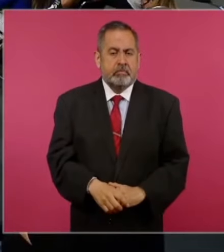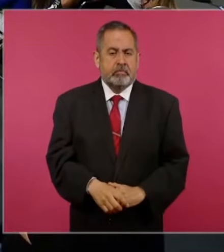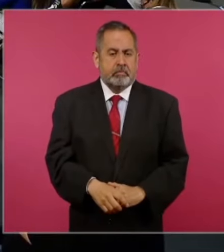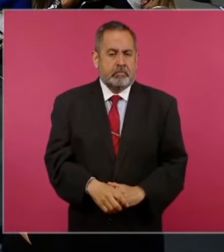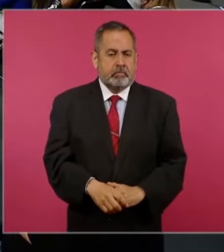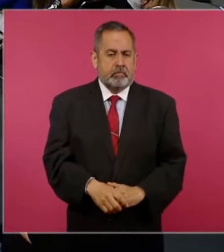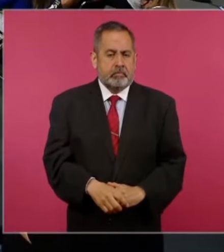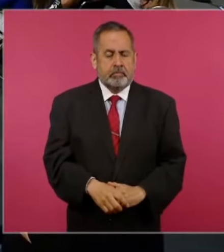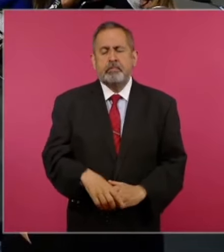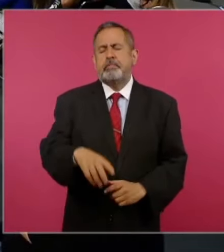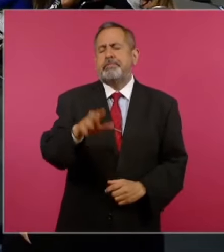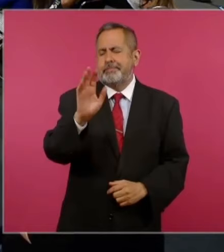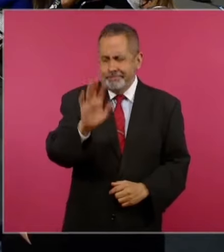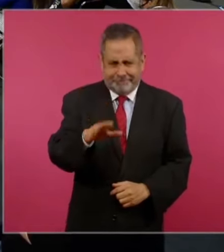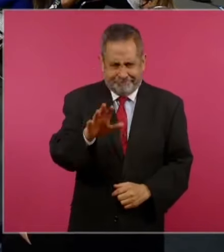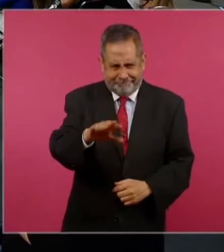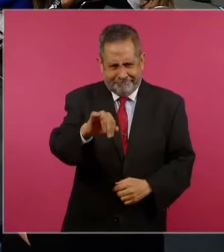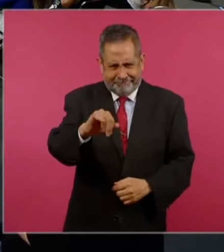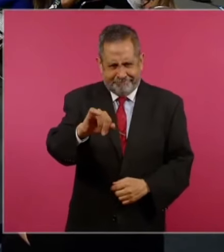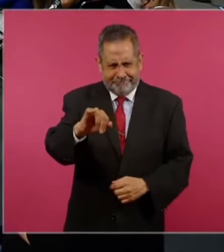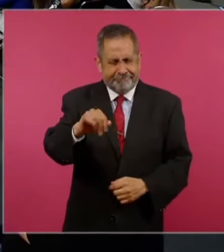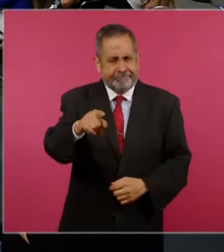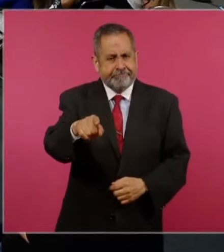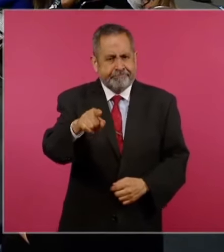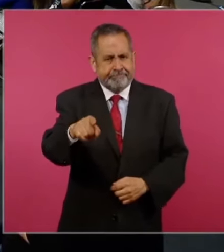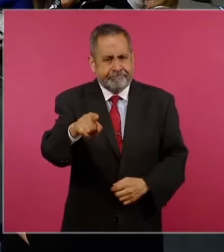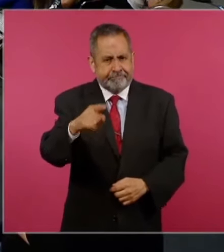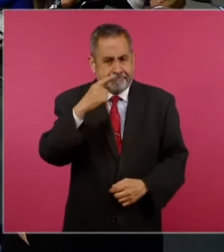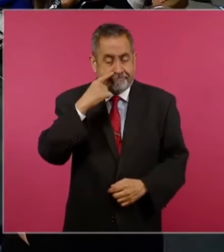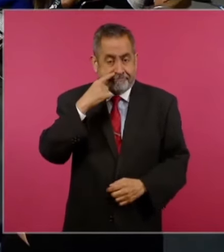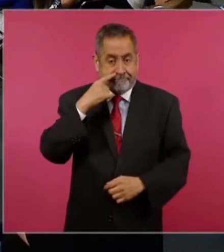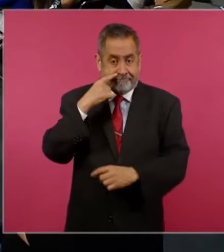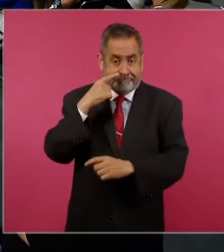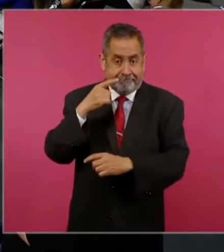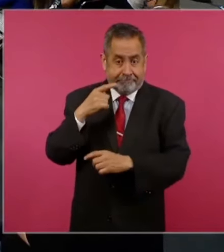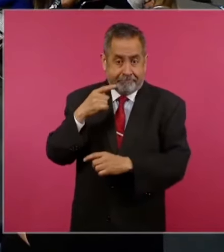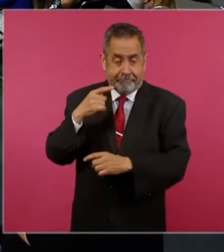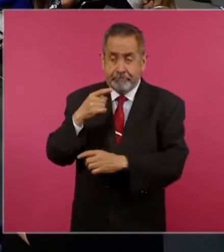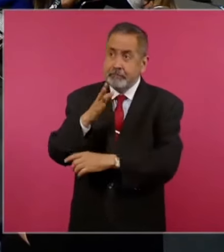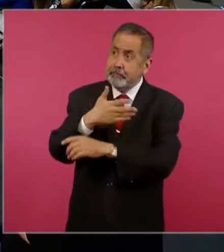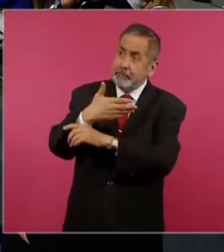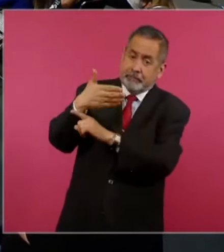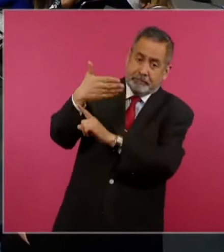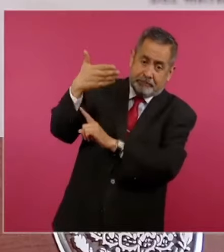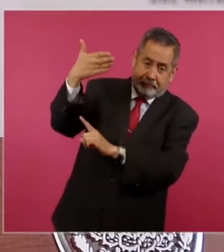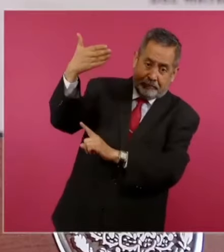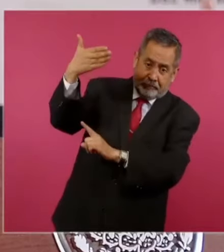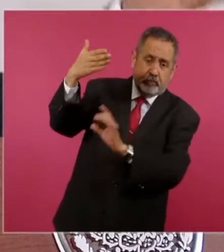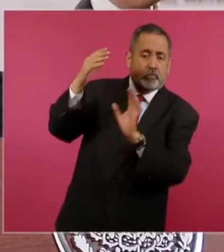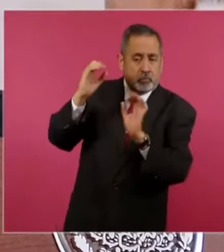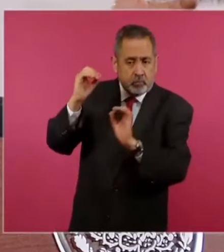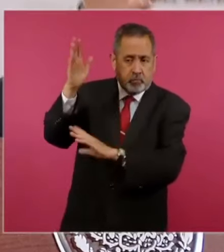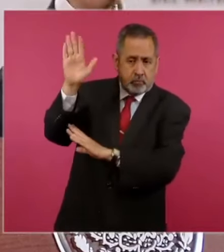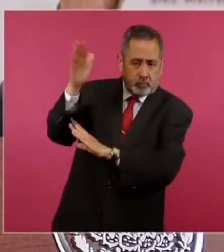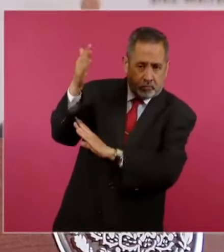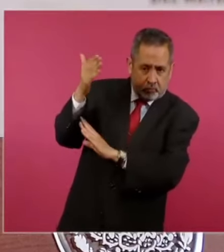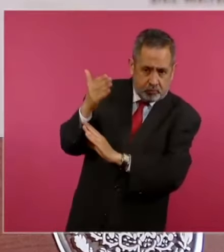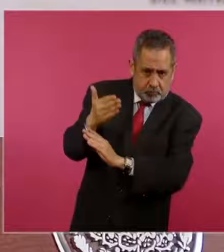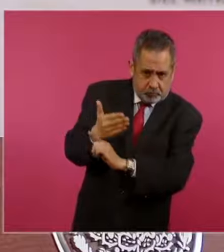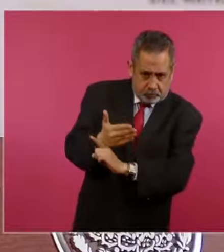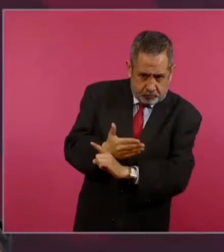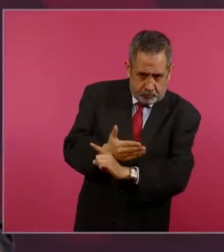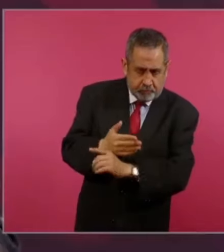Sí, es que cuando se va a izar o se va a arrear, si hay